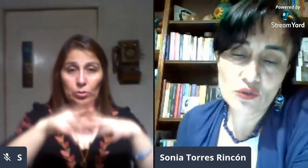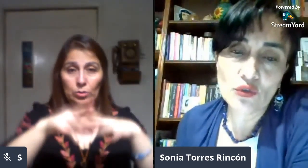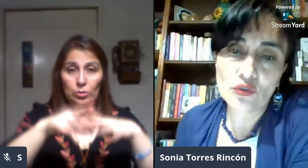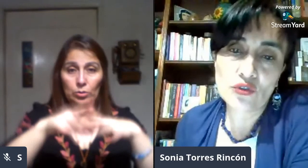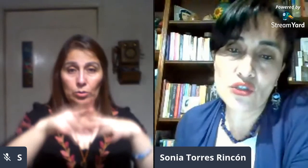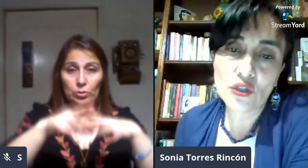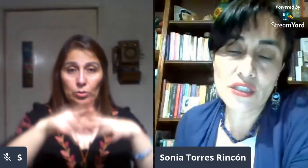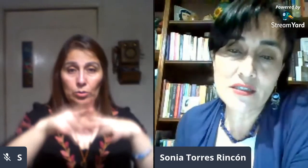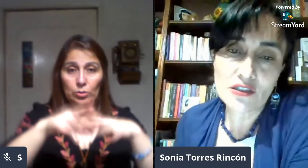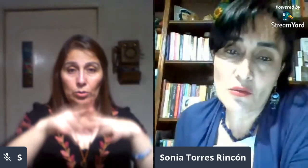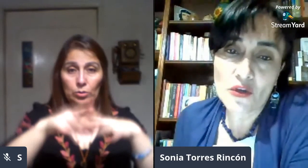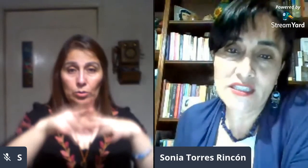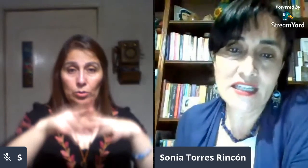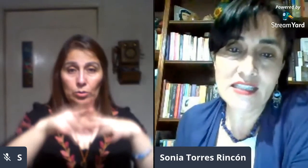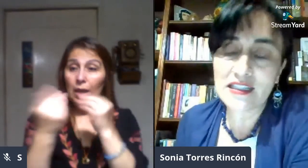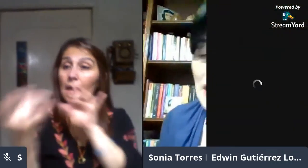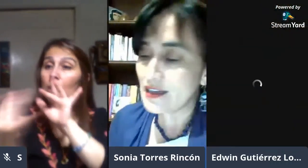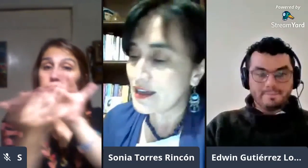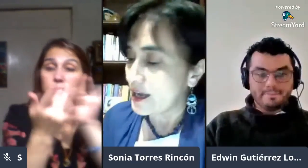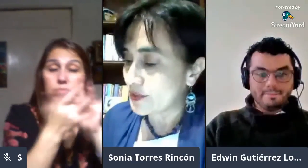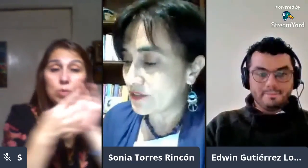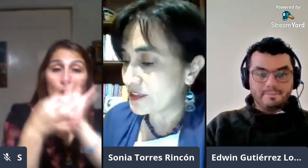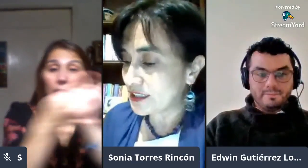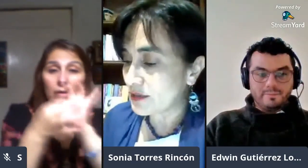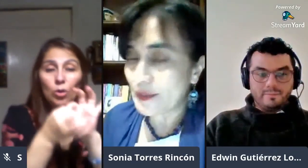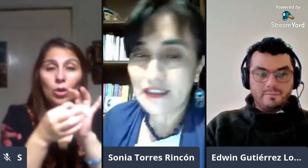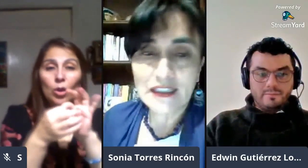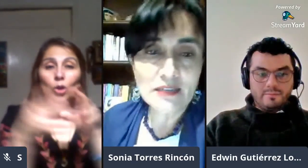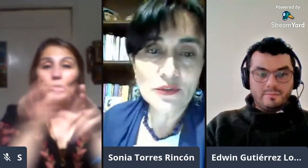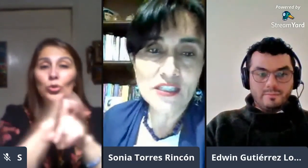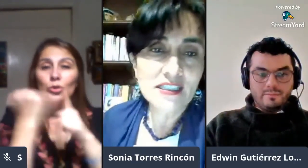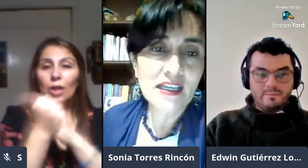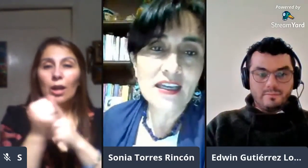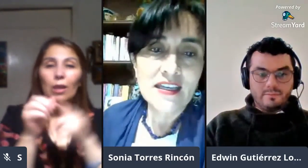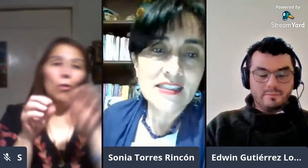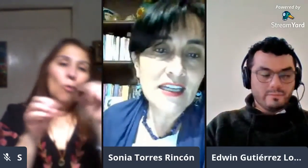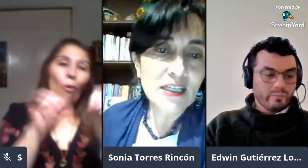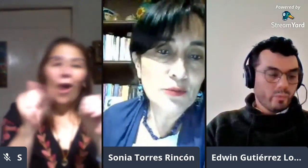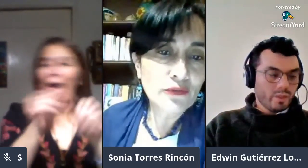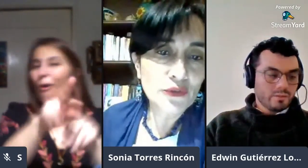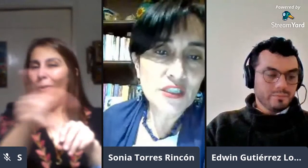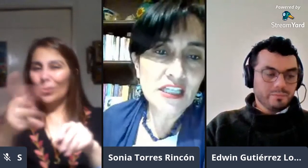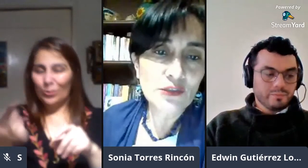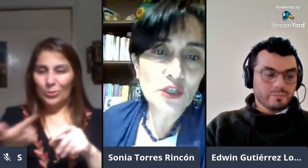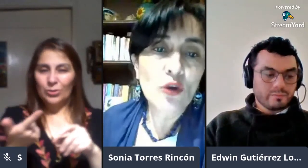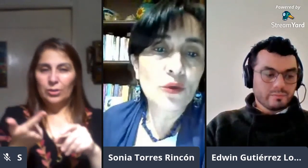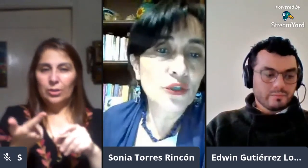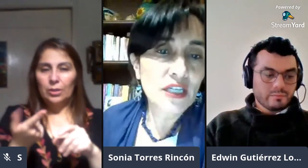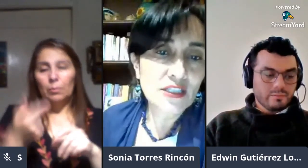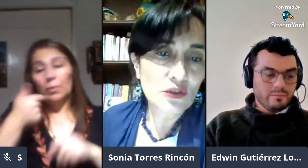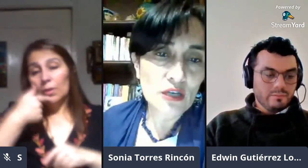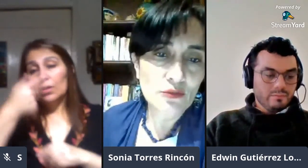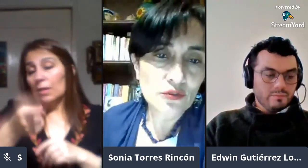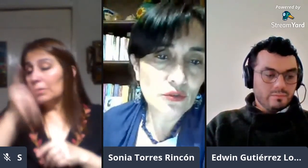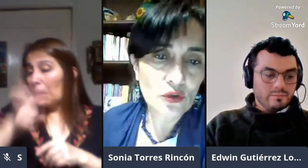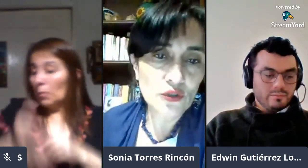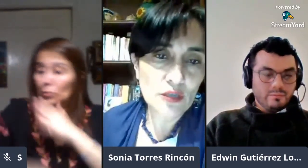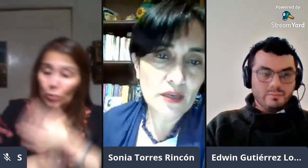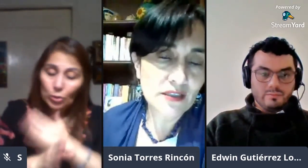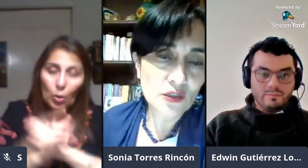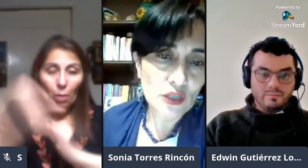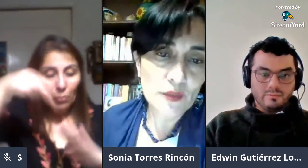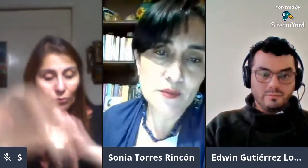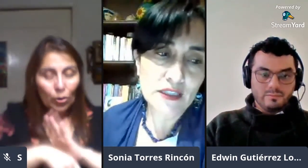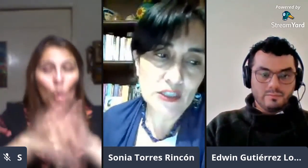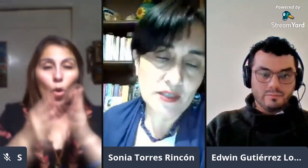que tenemos con otros y otras, y como decía Sandra, pues definitivamente tenemos es que seguir profundizando en cómo nos relacionamos con